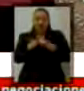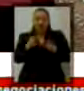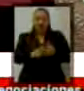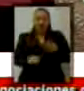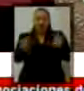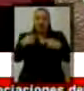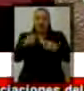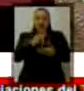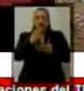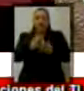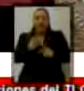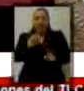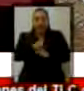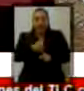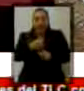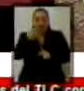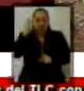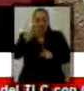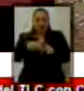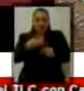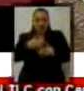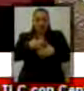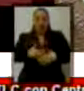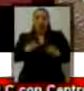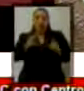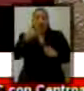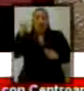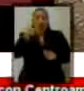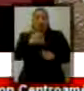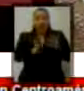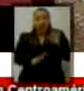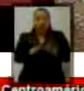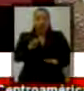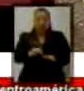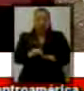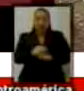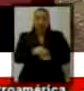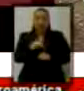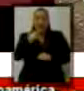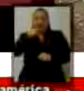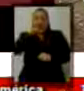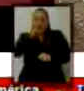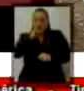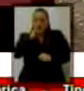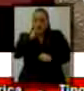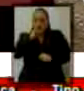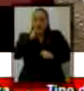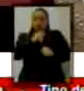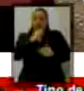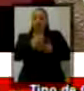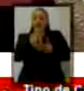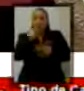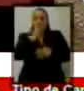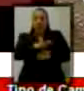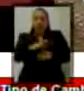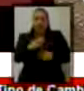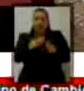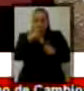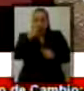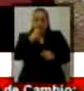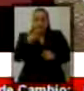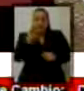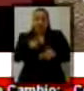siendo maltratada psicológica, física o sexualmente, son las mujeres y los niños. Por eso quizás ustedes van a ver